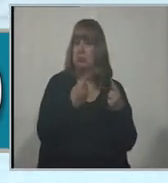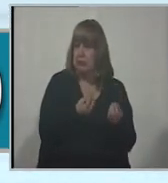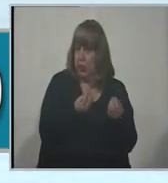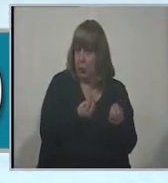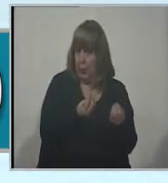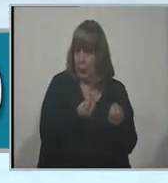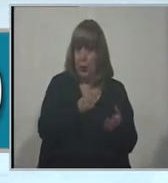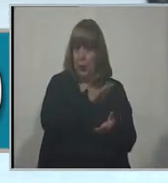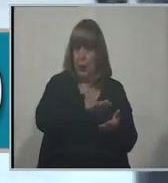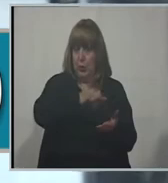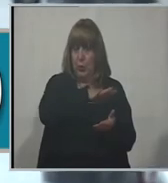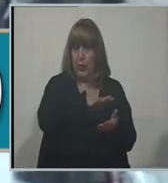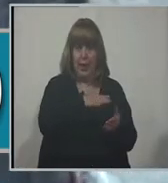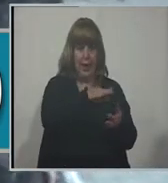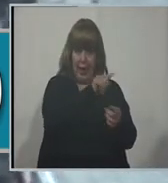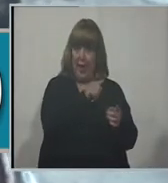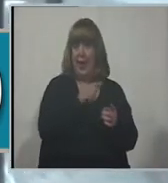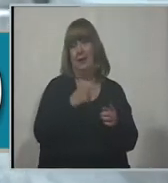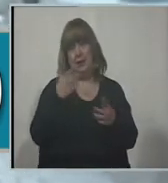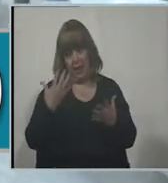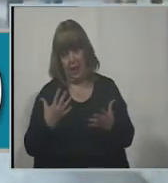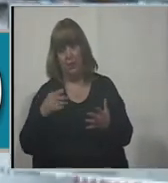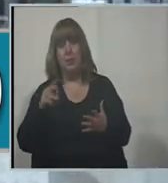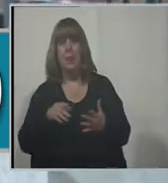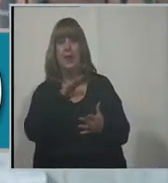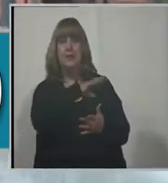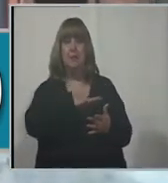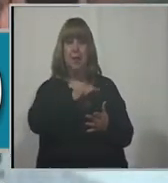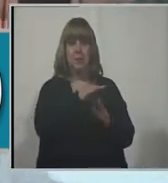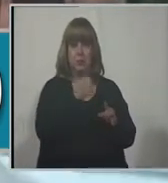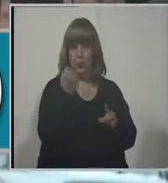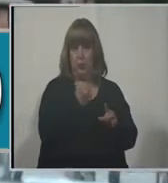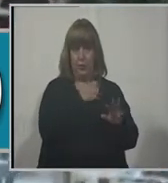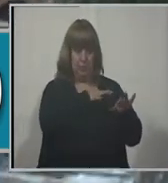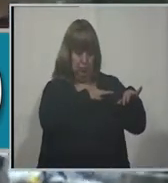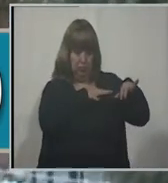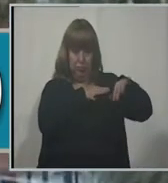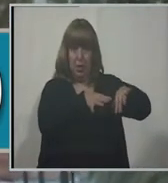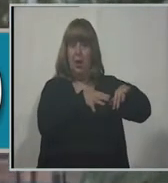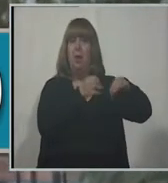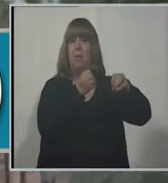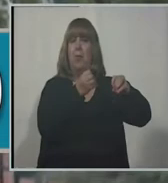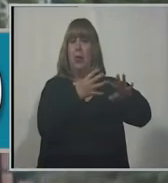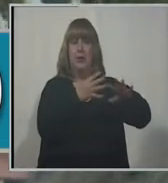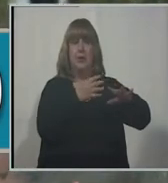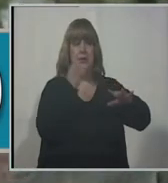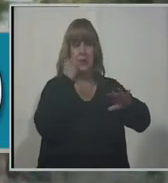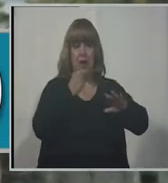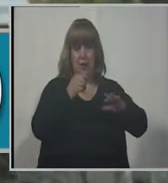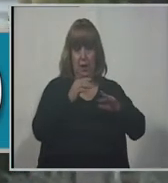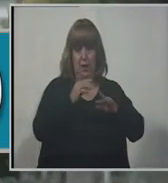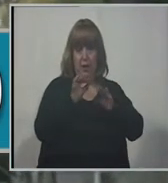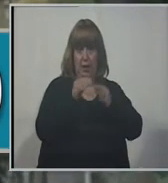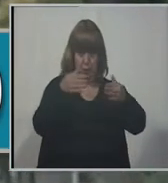eso fue un espacio tenido en cuenta desde el inicio del proyecto, porque en el extremo